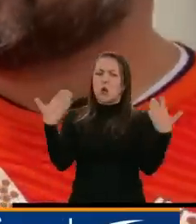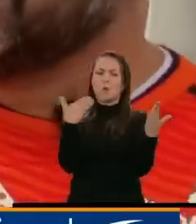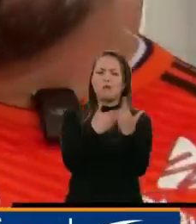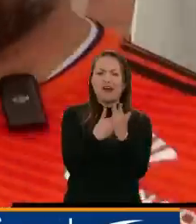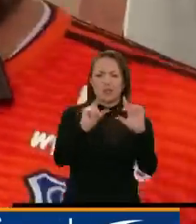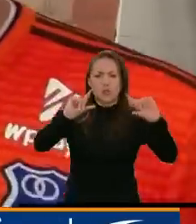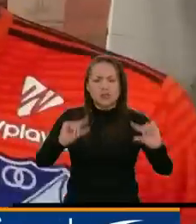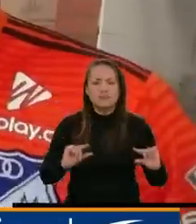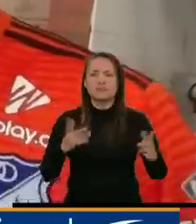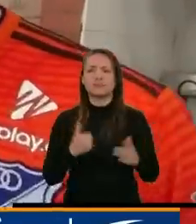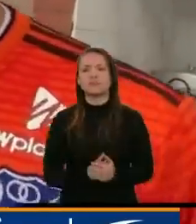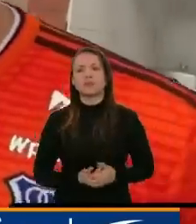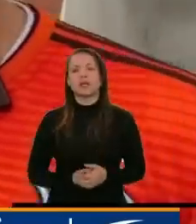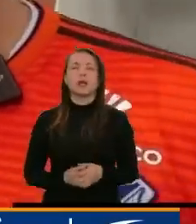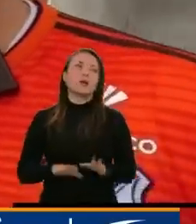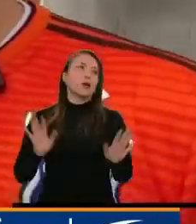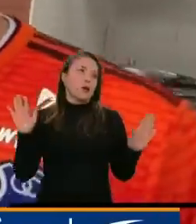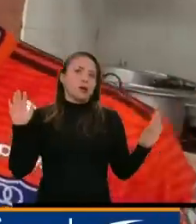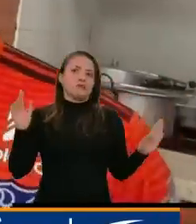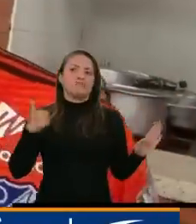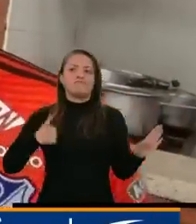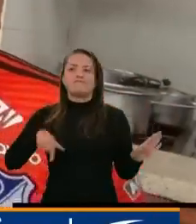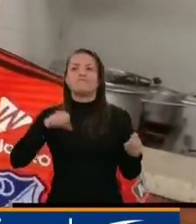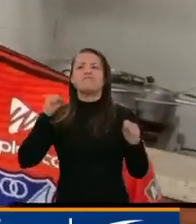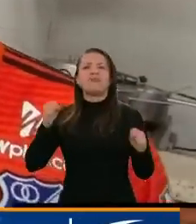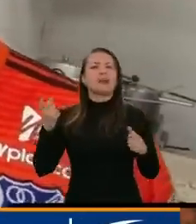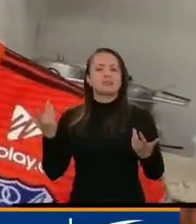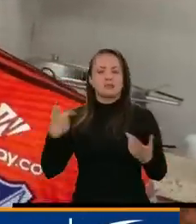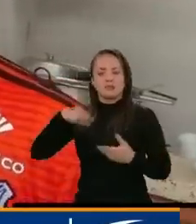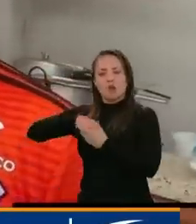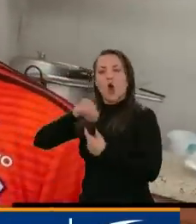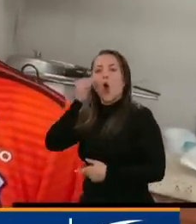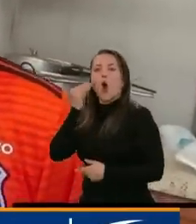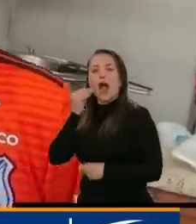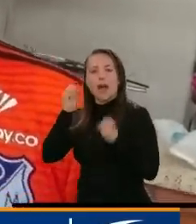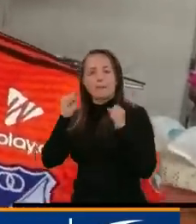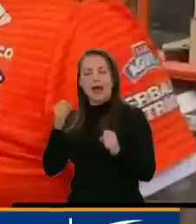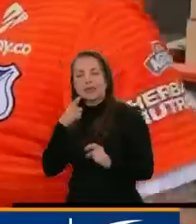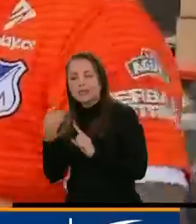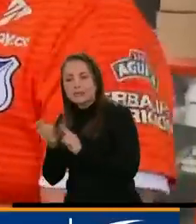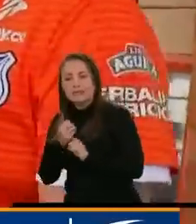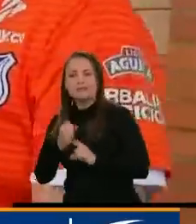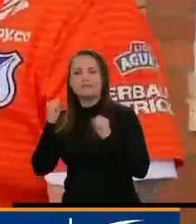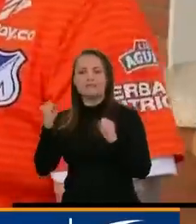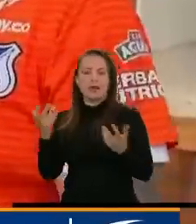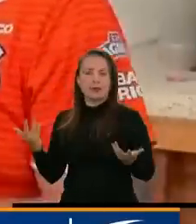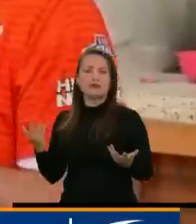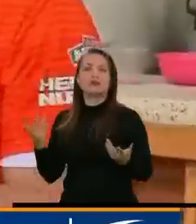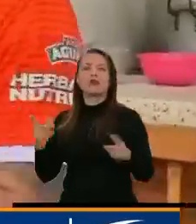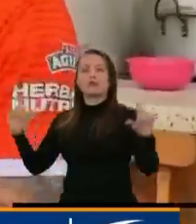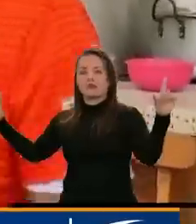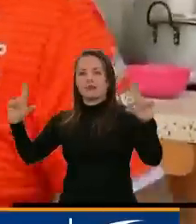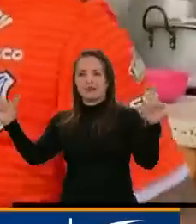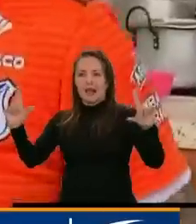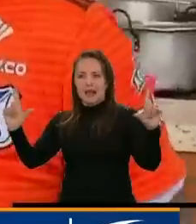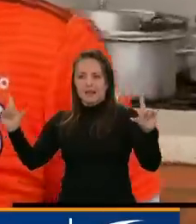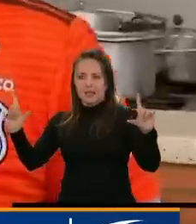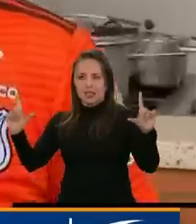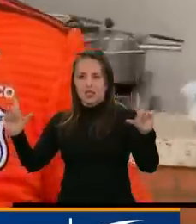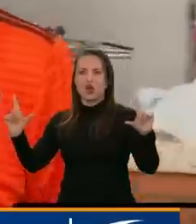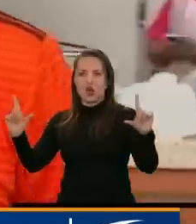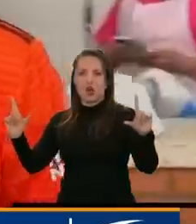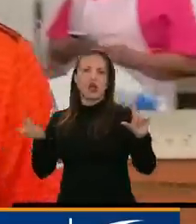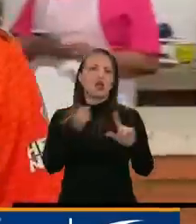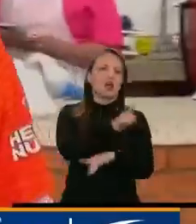más bajita? Bueno, básicamente lo que tenemos planificado en nuestro hogar es tener en cuenta el televisor, que no tengamos el